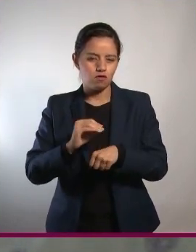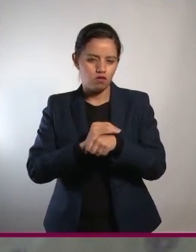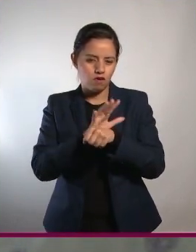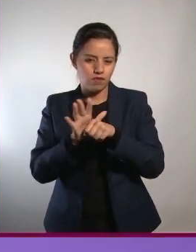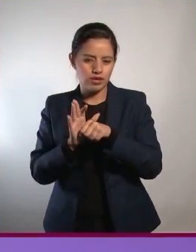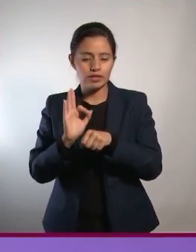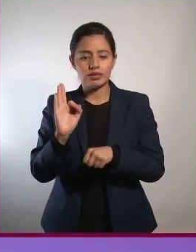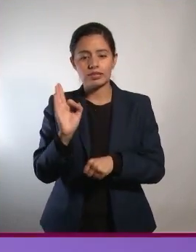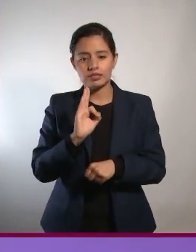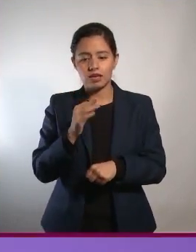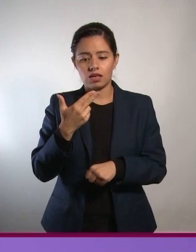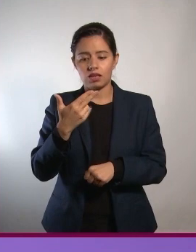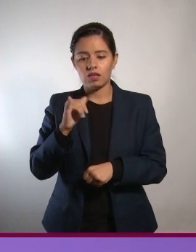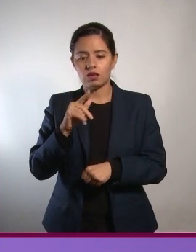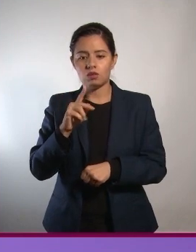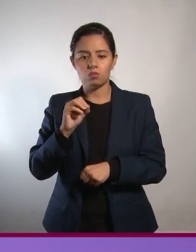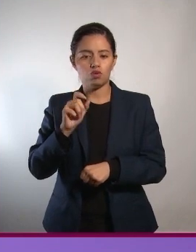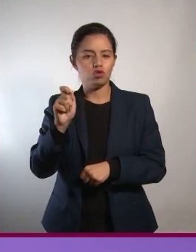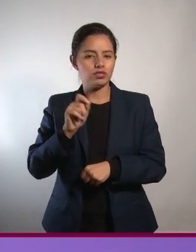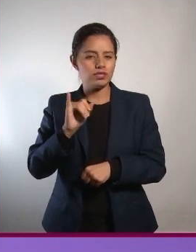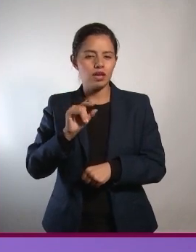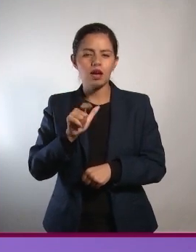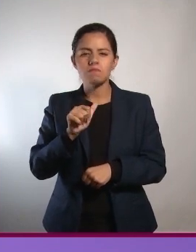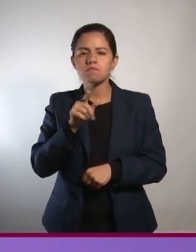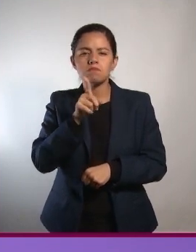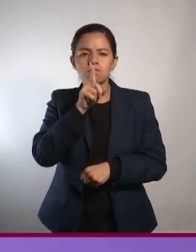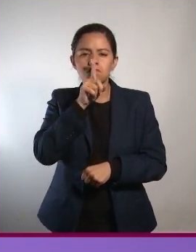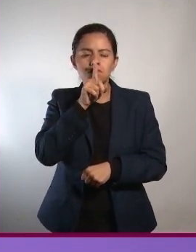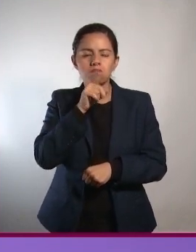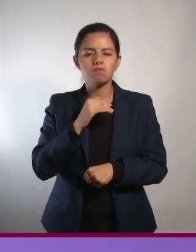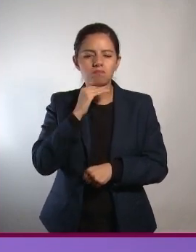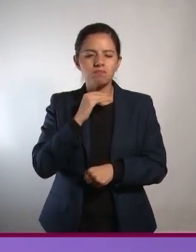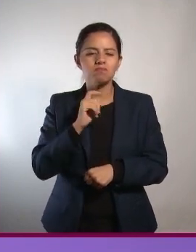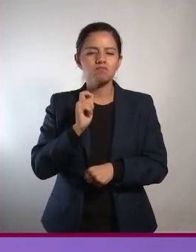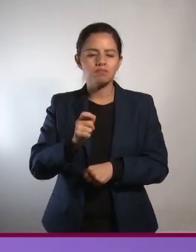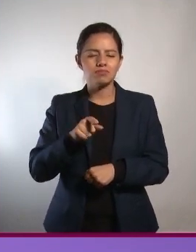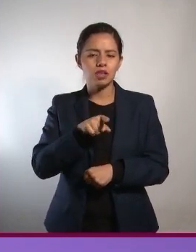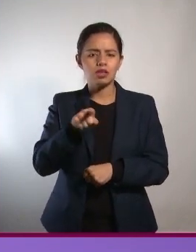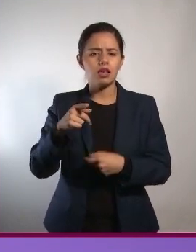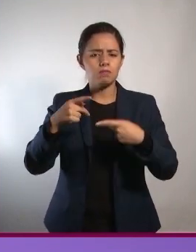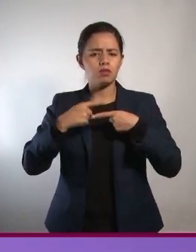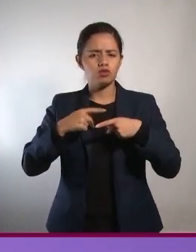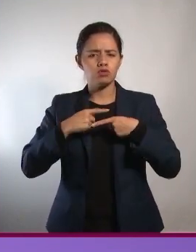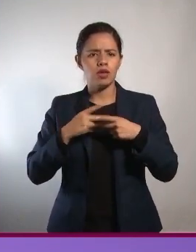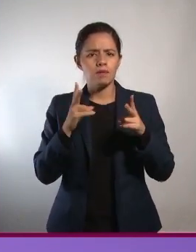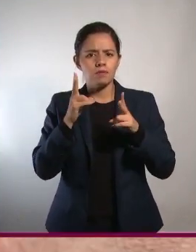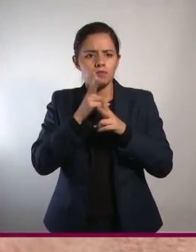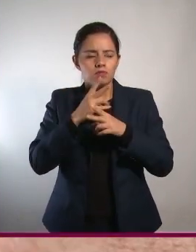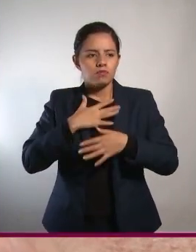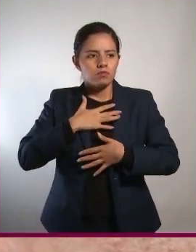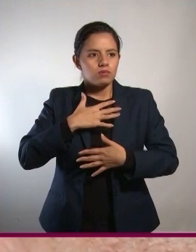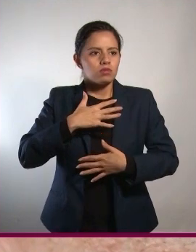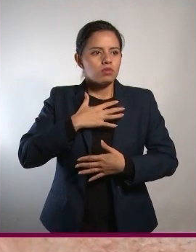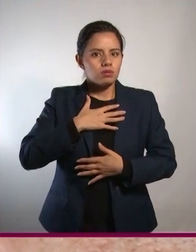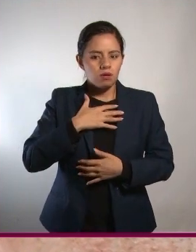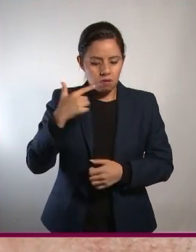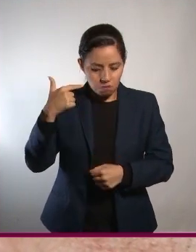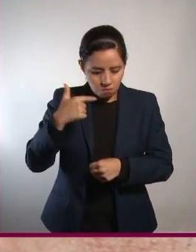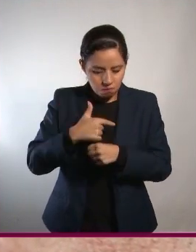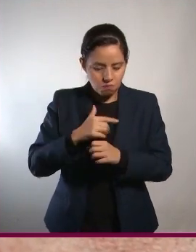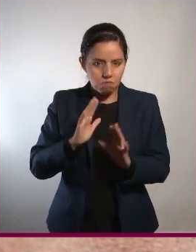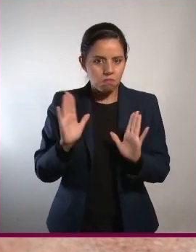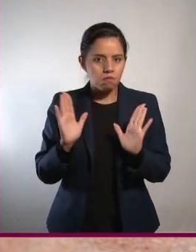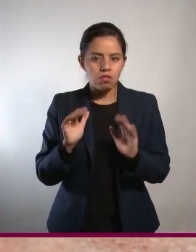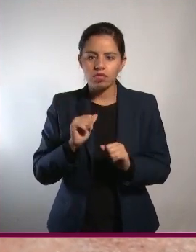hipoxia feliz, porque en este tipo de hipoxia el paciente no se da cuenta de que le falta oxígeno. En caso de hipoxia